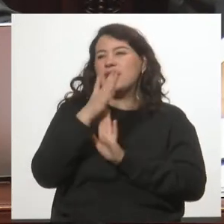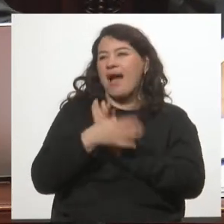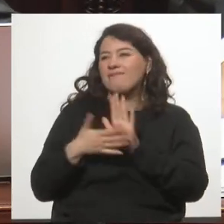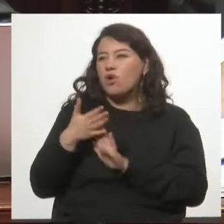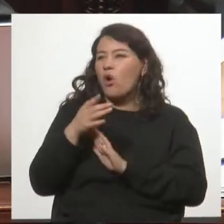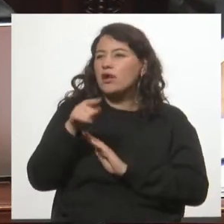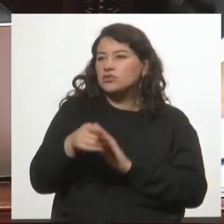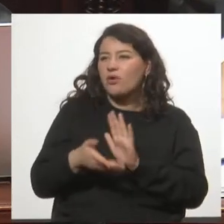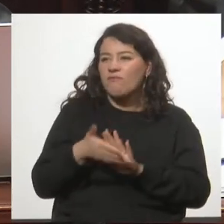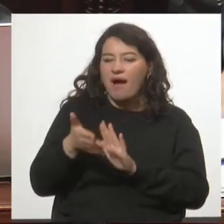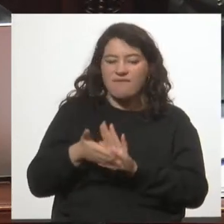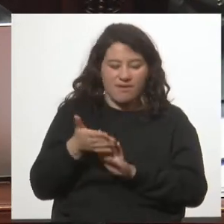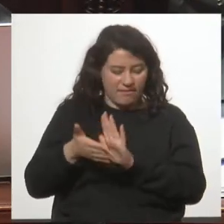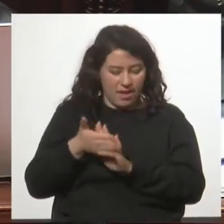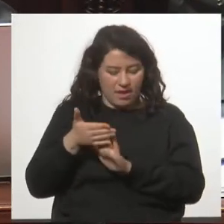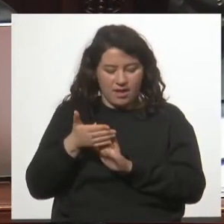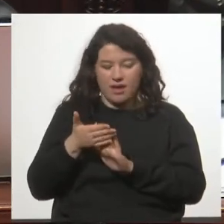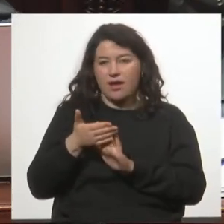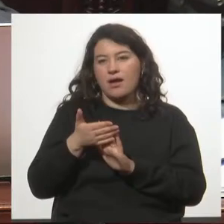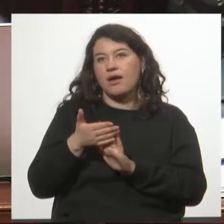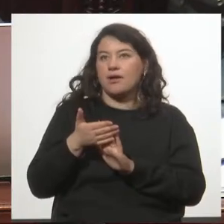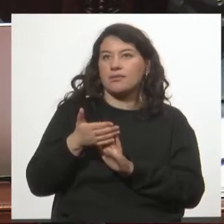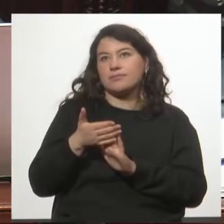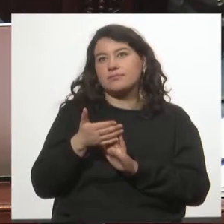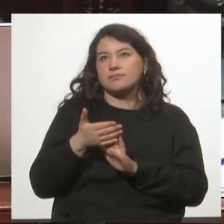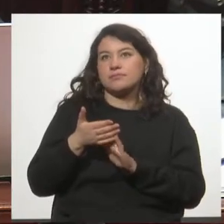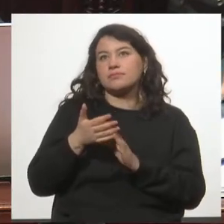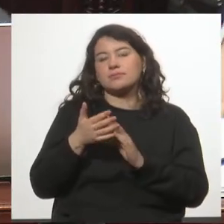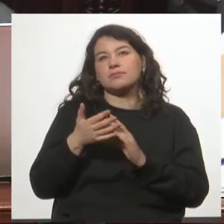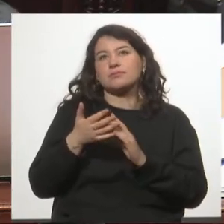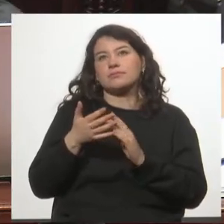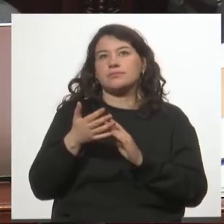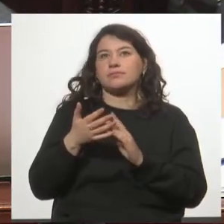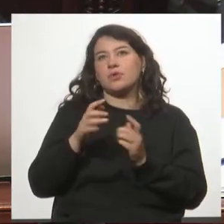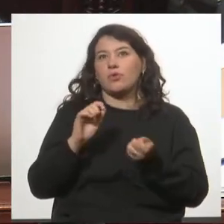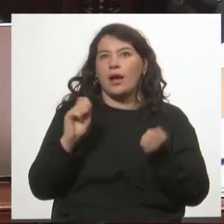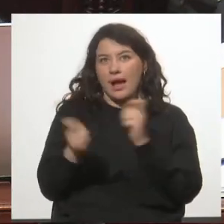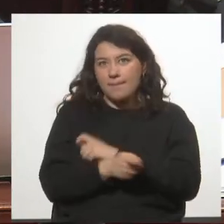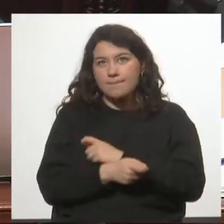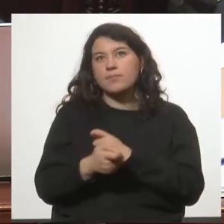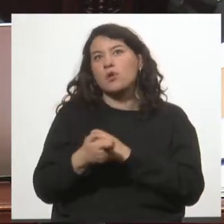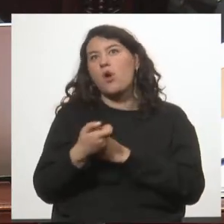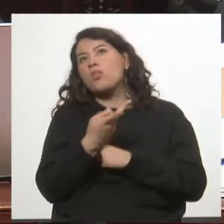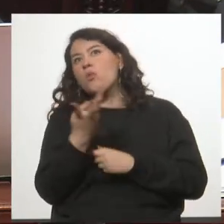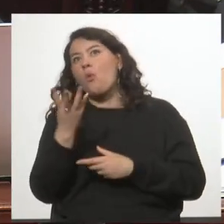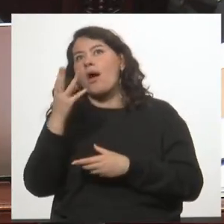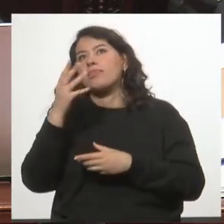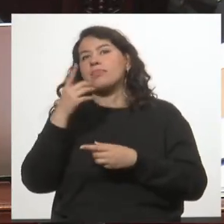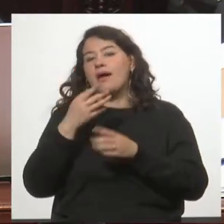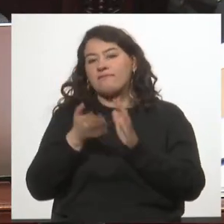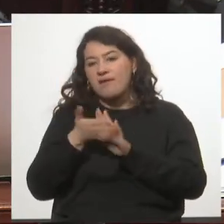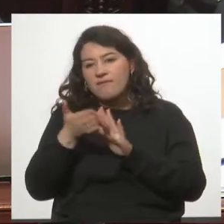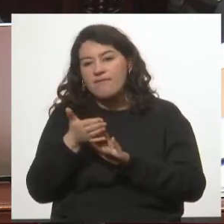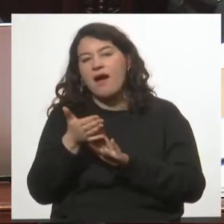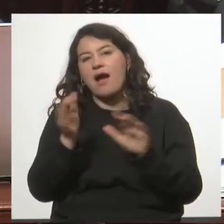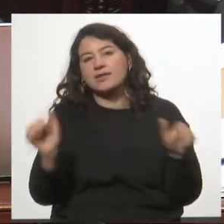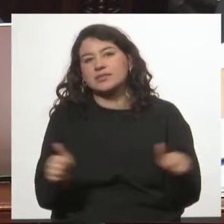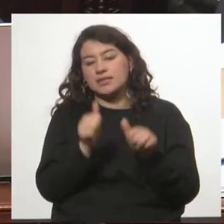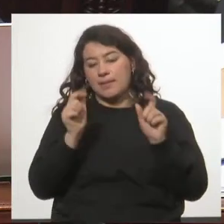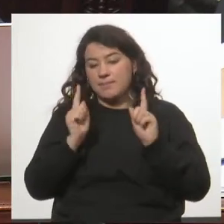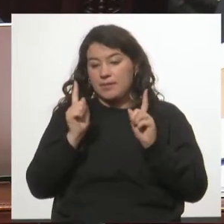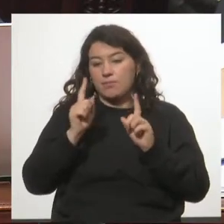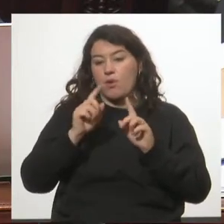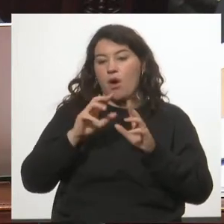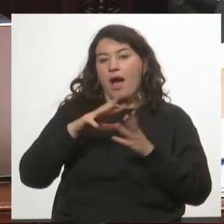generar de un tráfico imponente de contenidos que se iban a hacer desde él